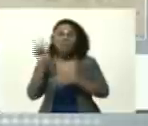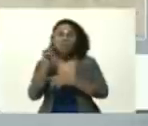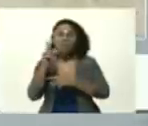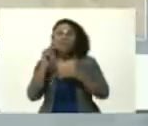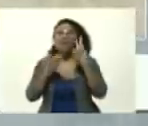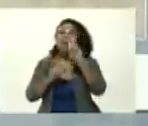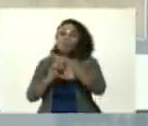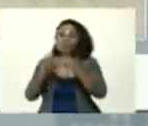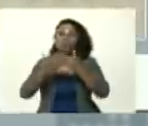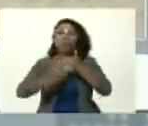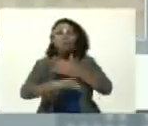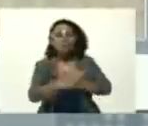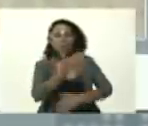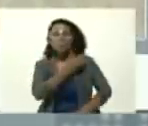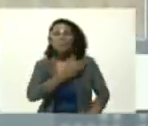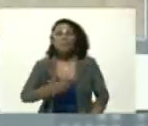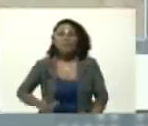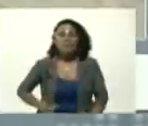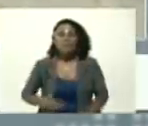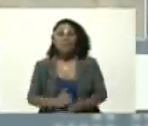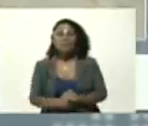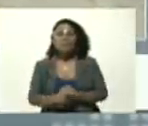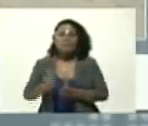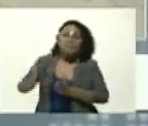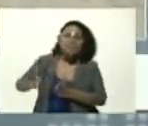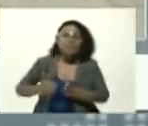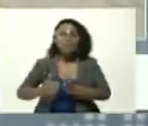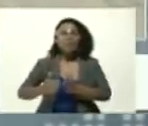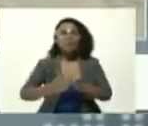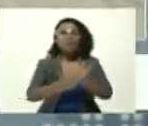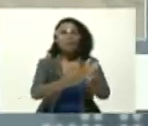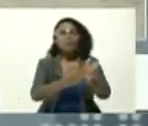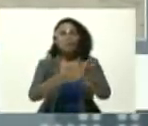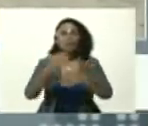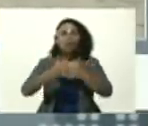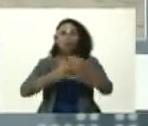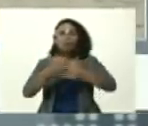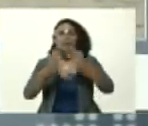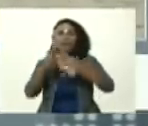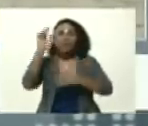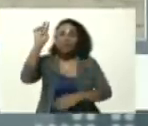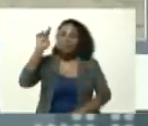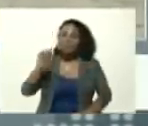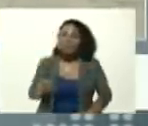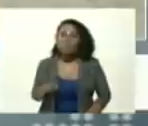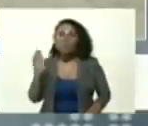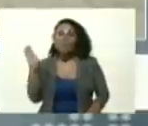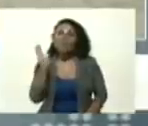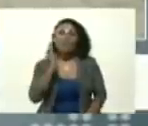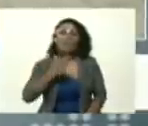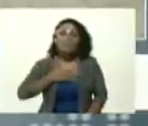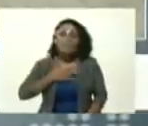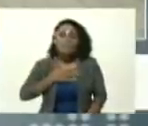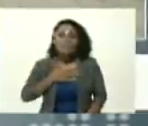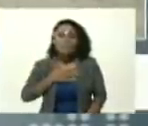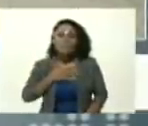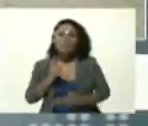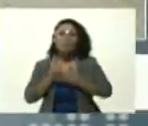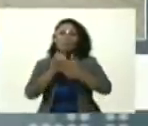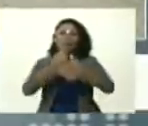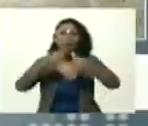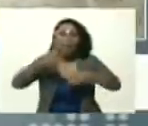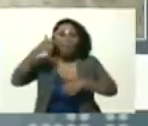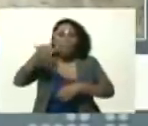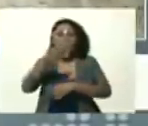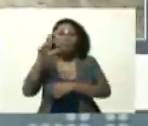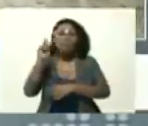avance, presidente, el trayecto que lo transito todos los días para venir a ayudar aquí al pueblo